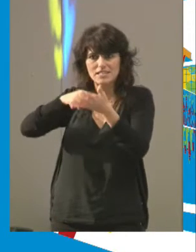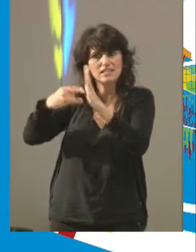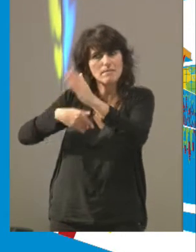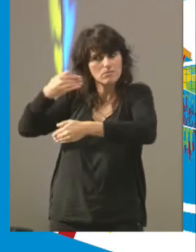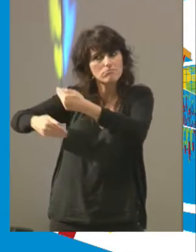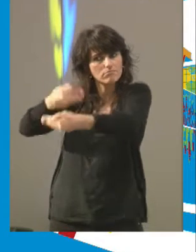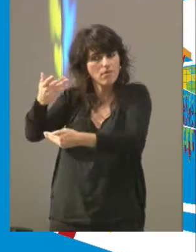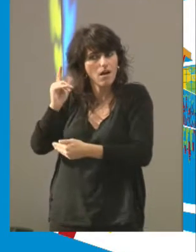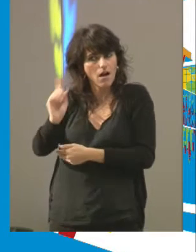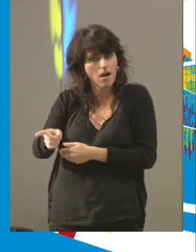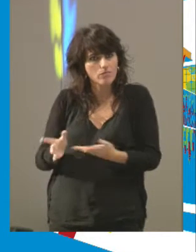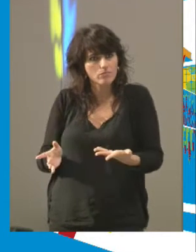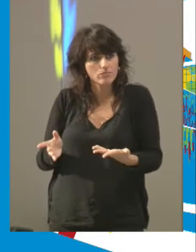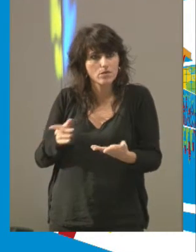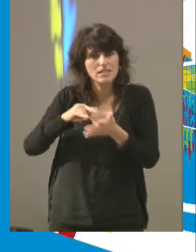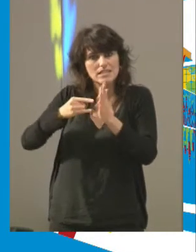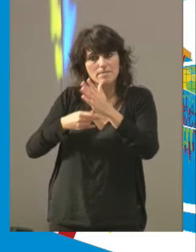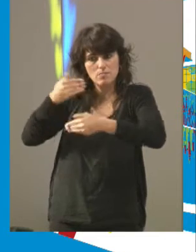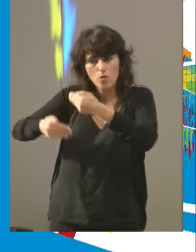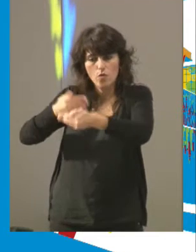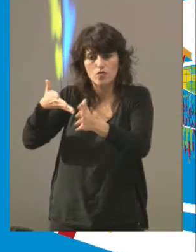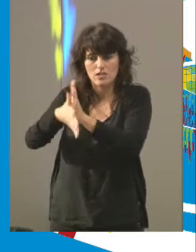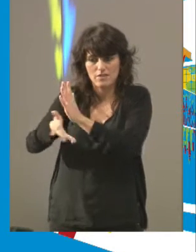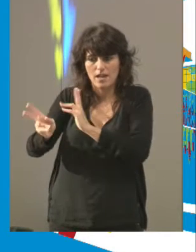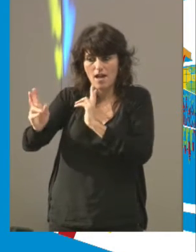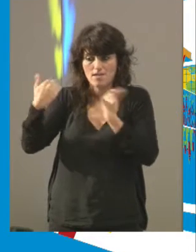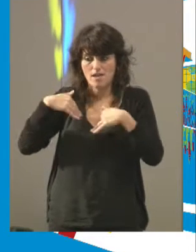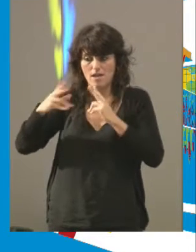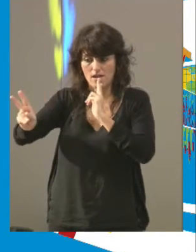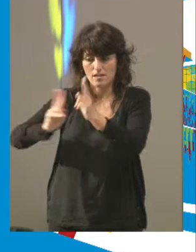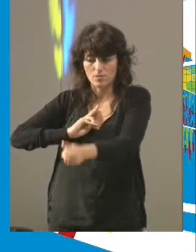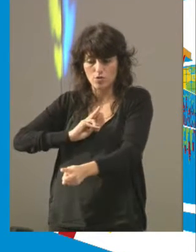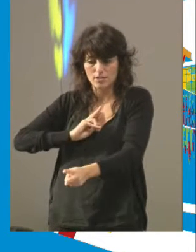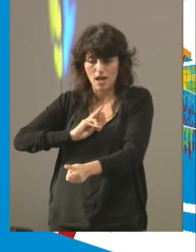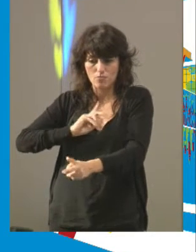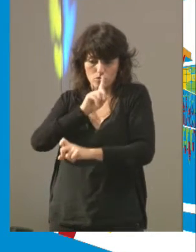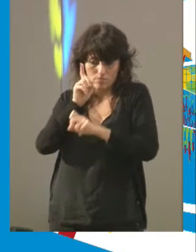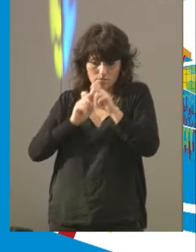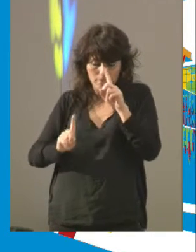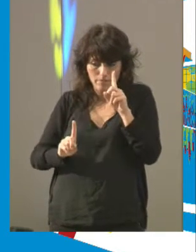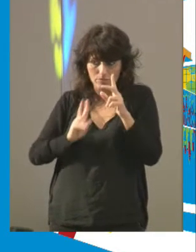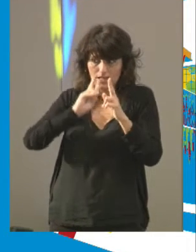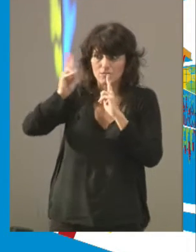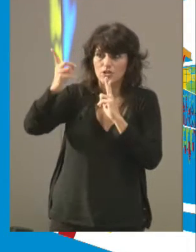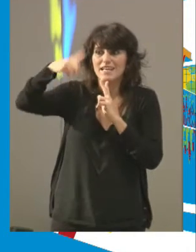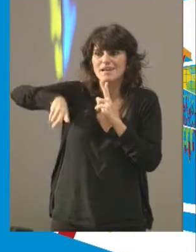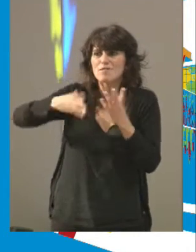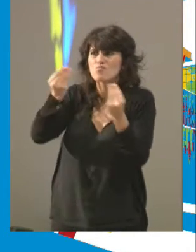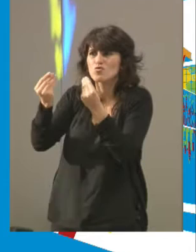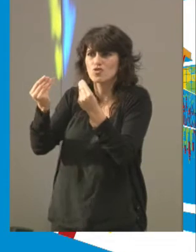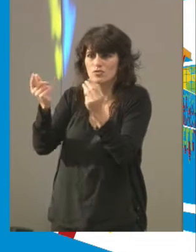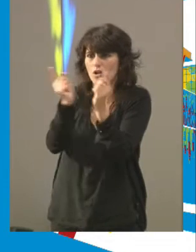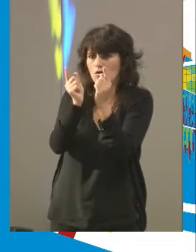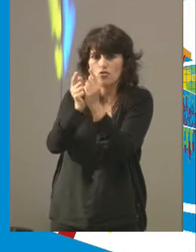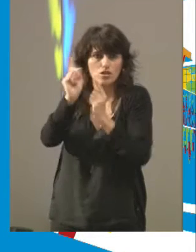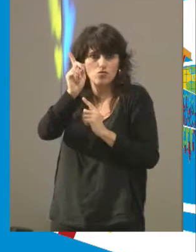producción. Tienen los sistemas en producción y ya no se están respondiendo pequeñas preguntas, sino están respondiendo muchas preguntas